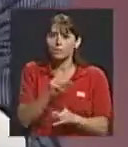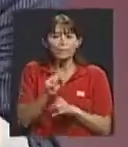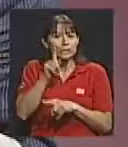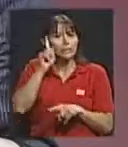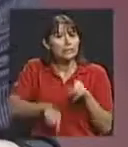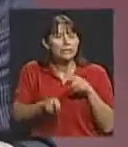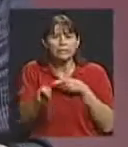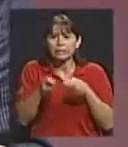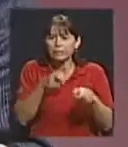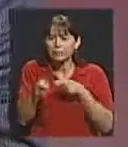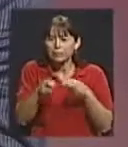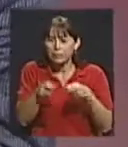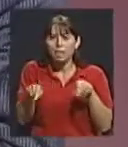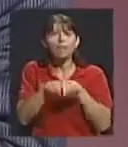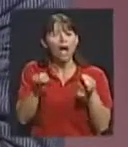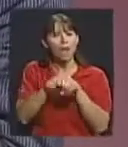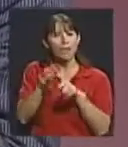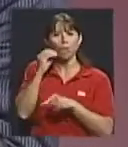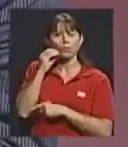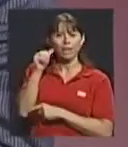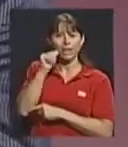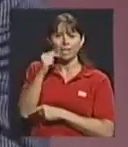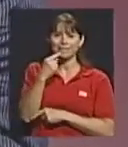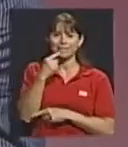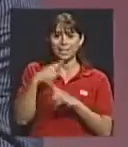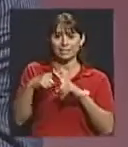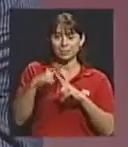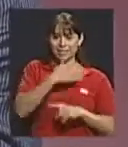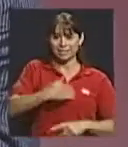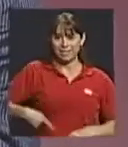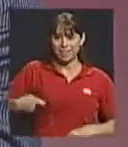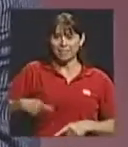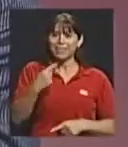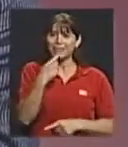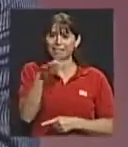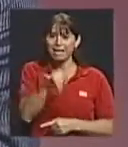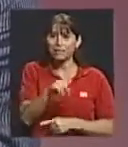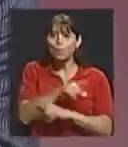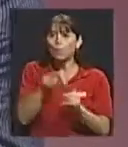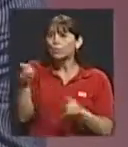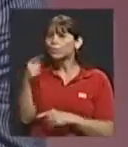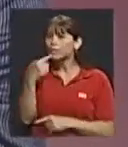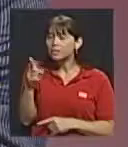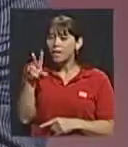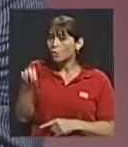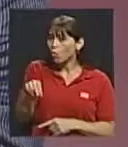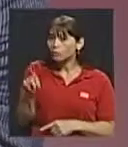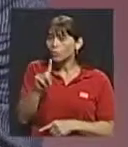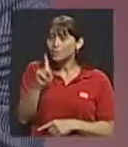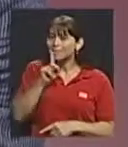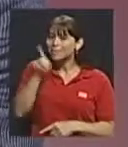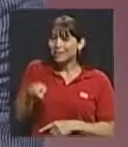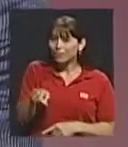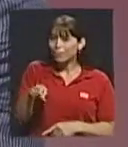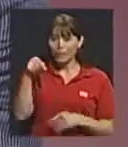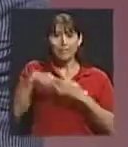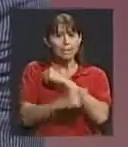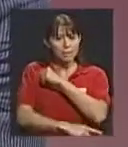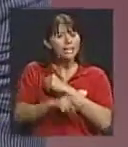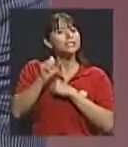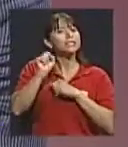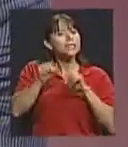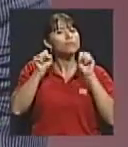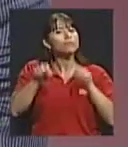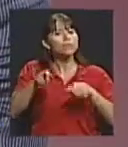lo escuchamos también de Don Óscar Arias si no me equivoco es presidente de la república Pero usted dice que no que no es cierto que este país sí es